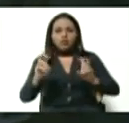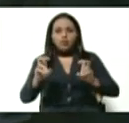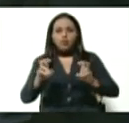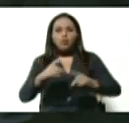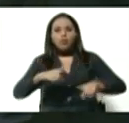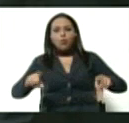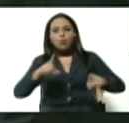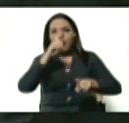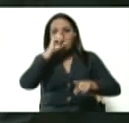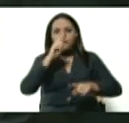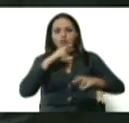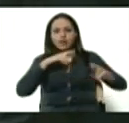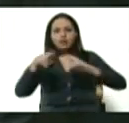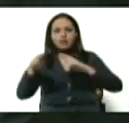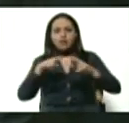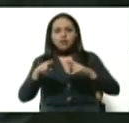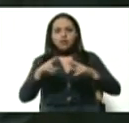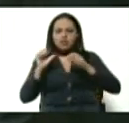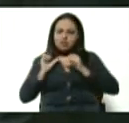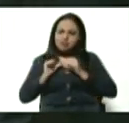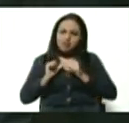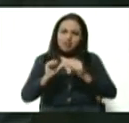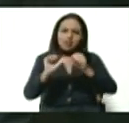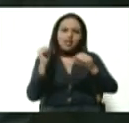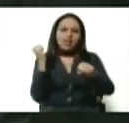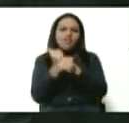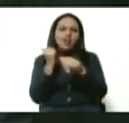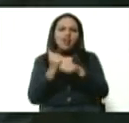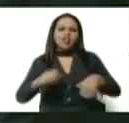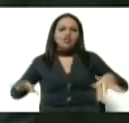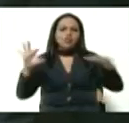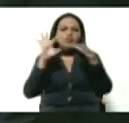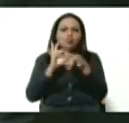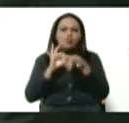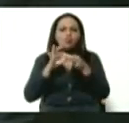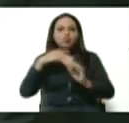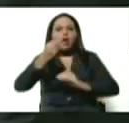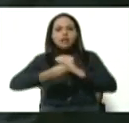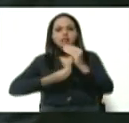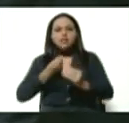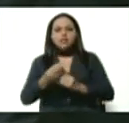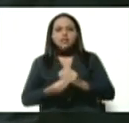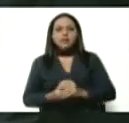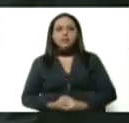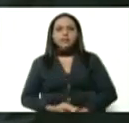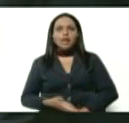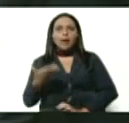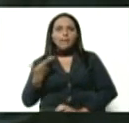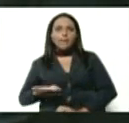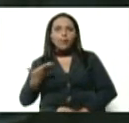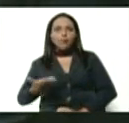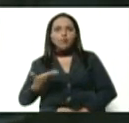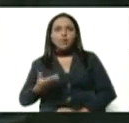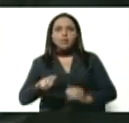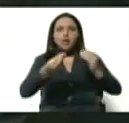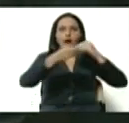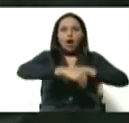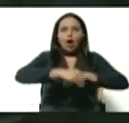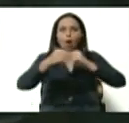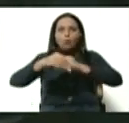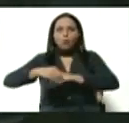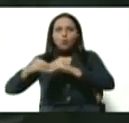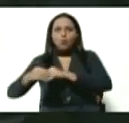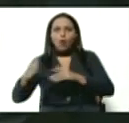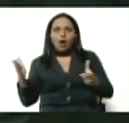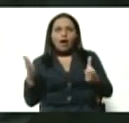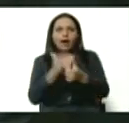decididos para trabajar juntos e implementar los importantes consensos alcanzados